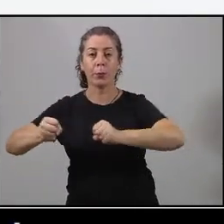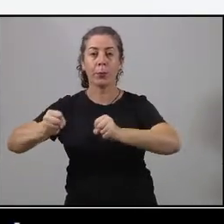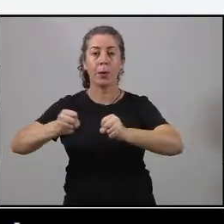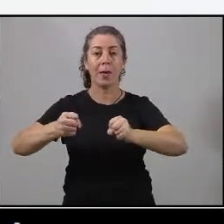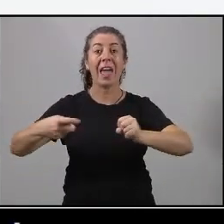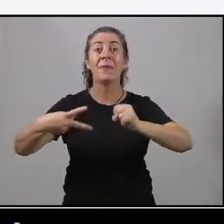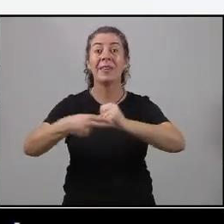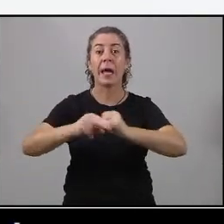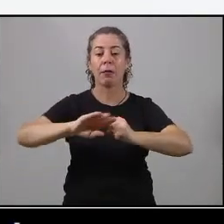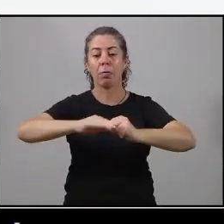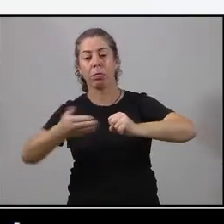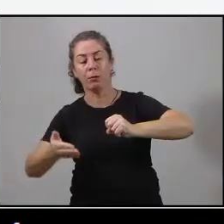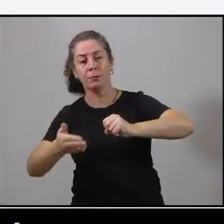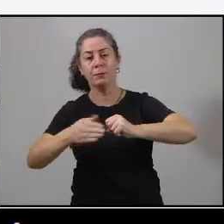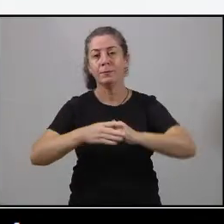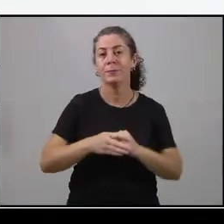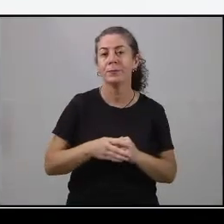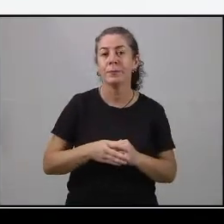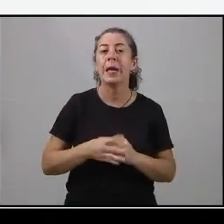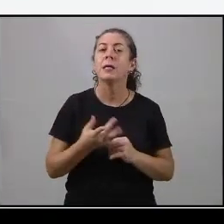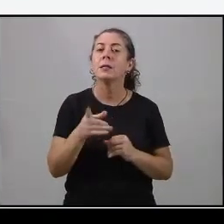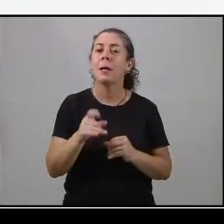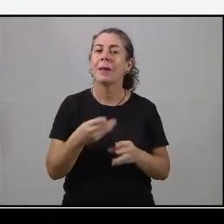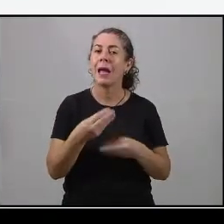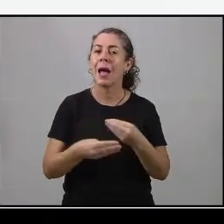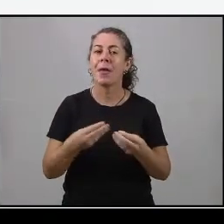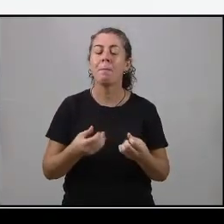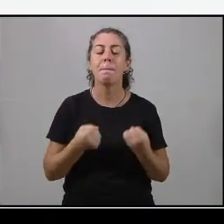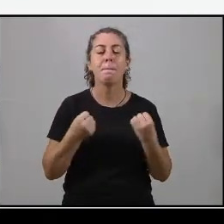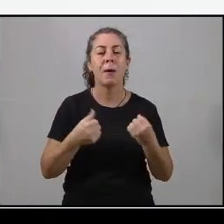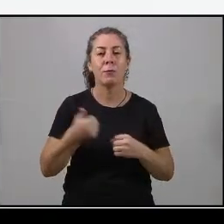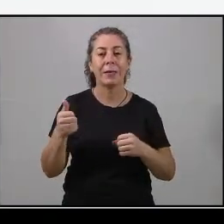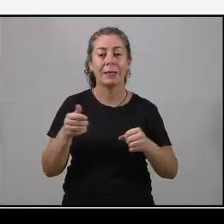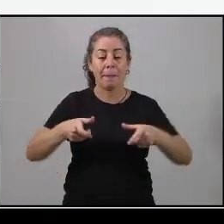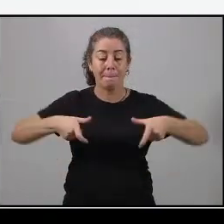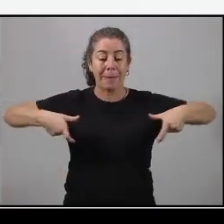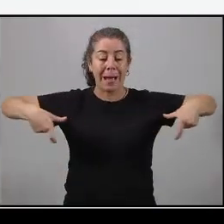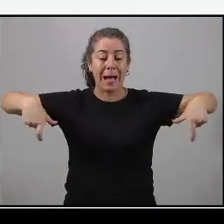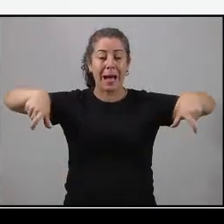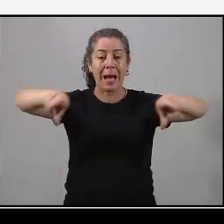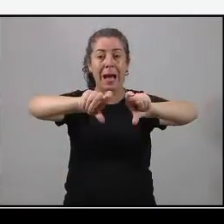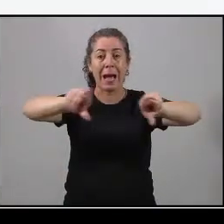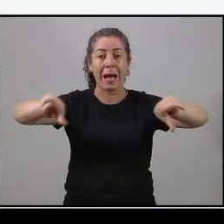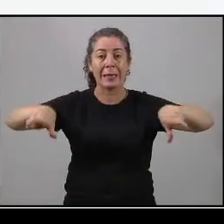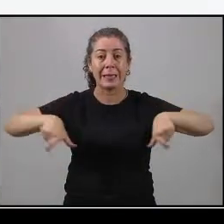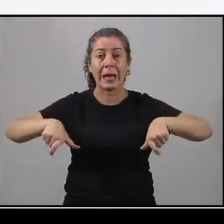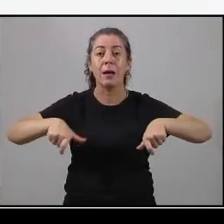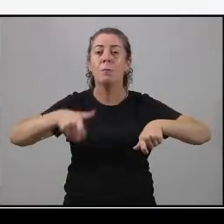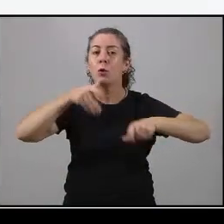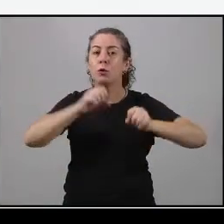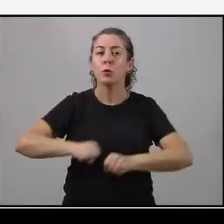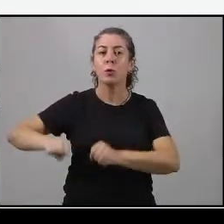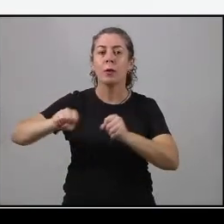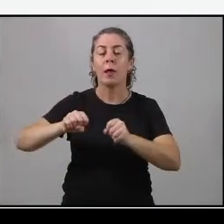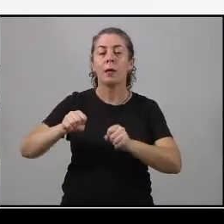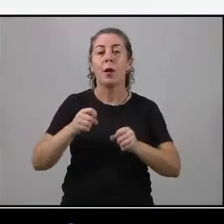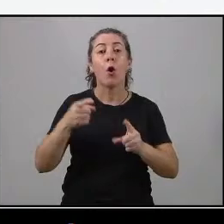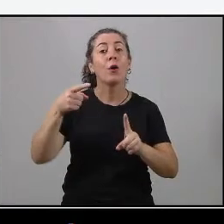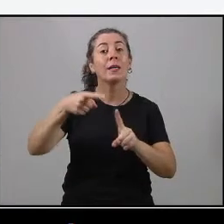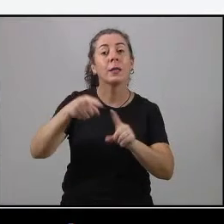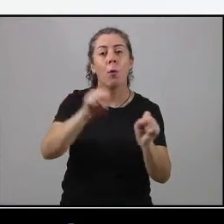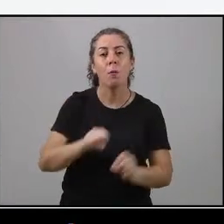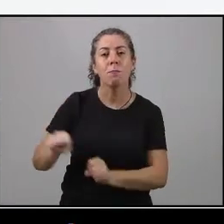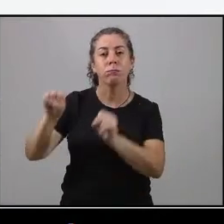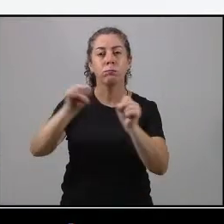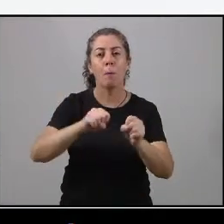vehículo. Vamos también a reforzar las barreras de seguridad para proteger a los motoristas en las